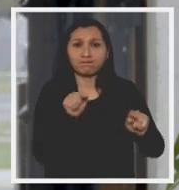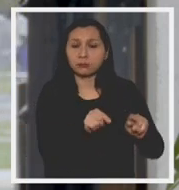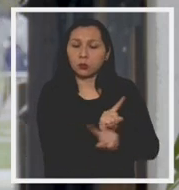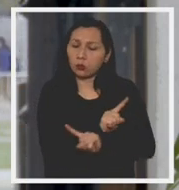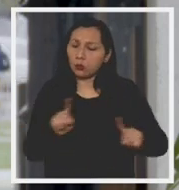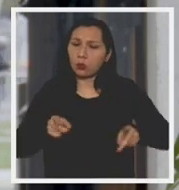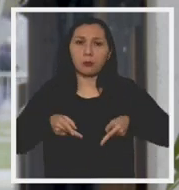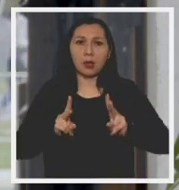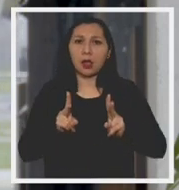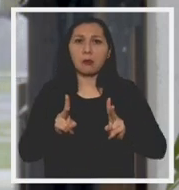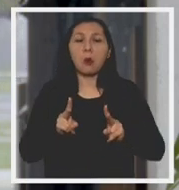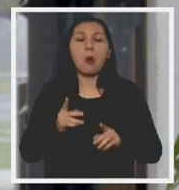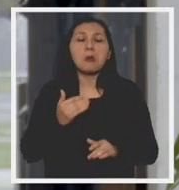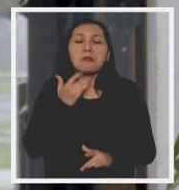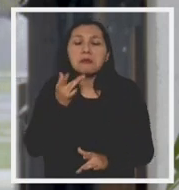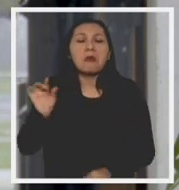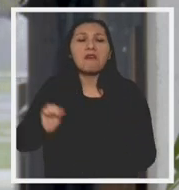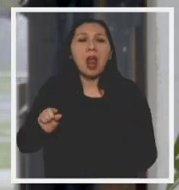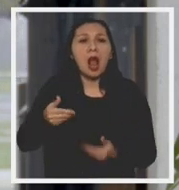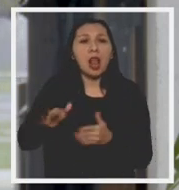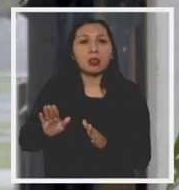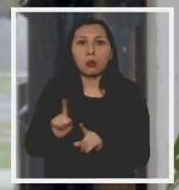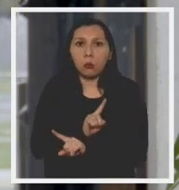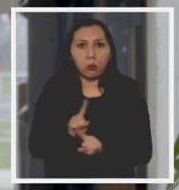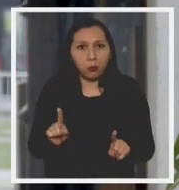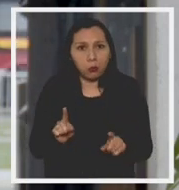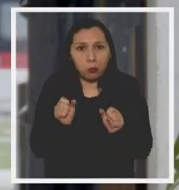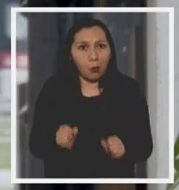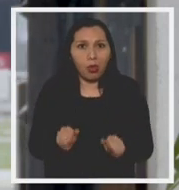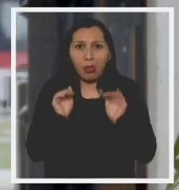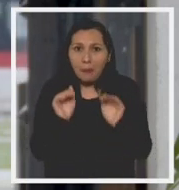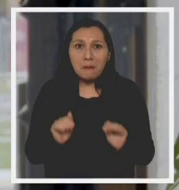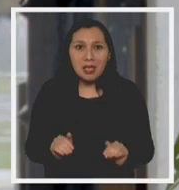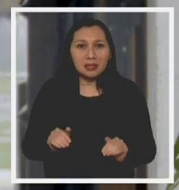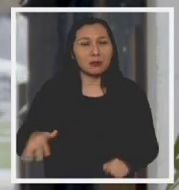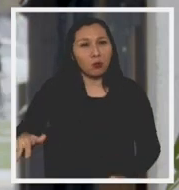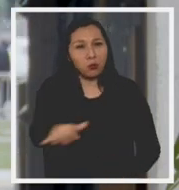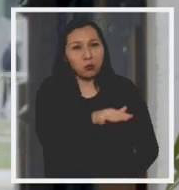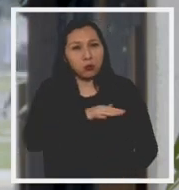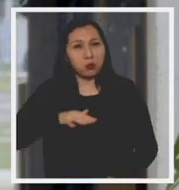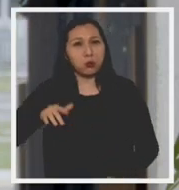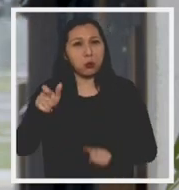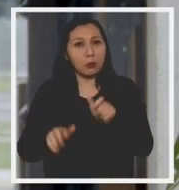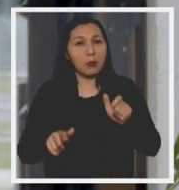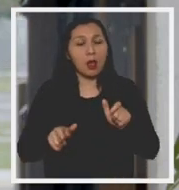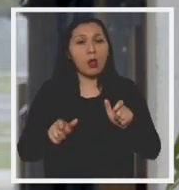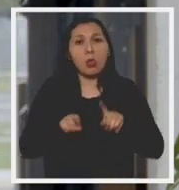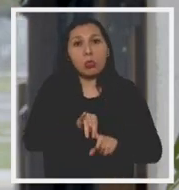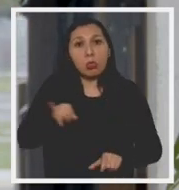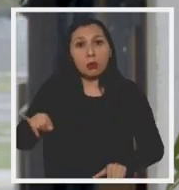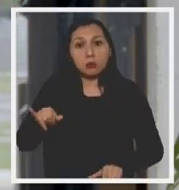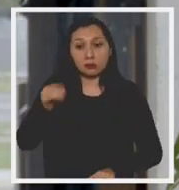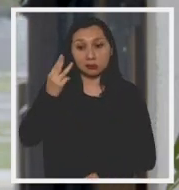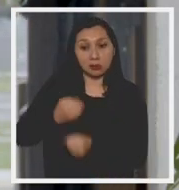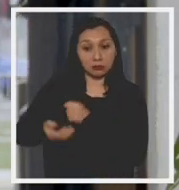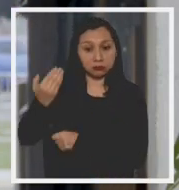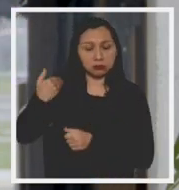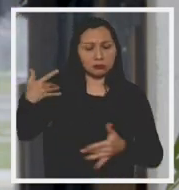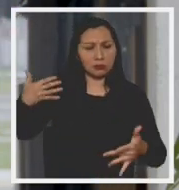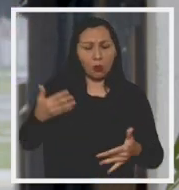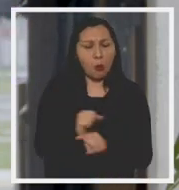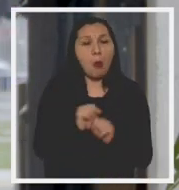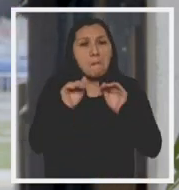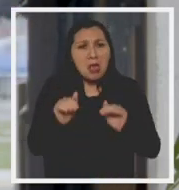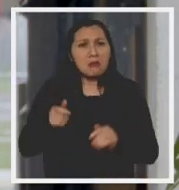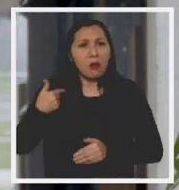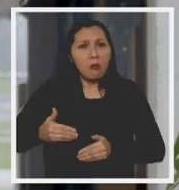vamos a permitir que sea en vano. No podemos ser los mismos como sociedad después de esta experiencia. No